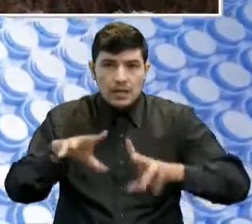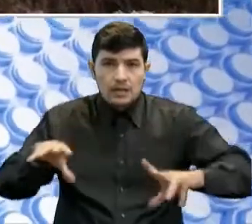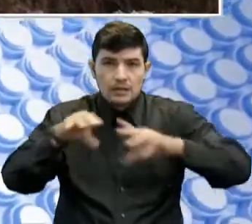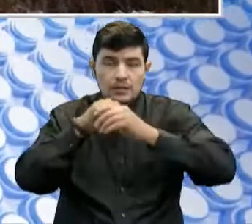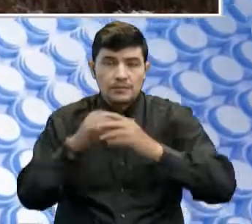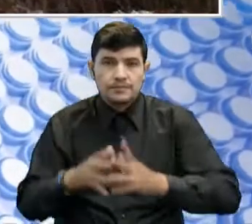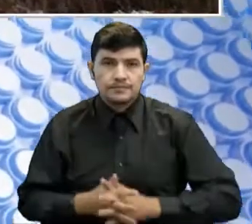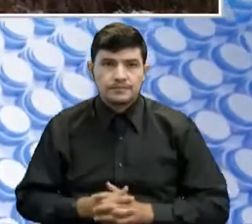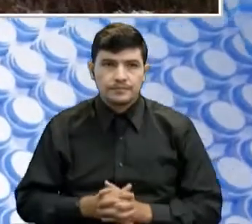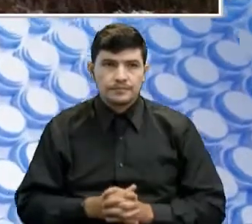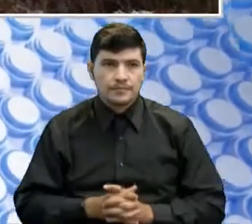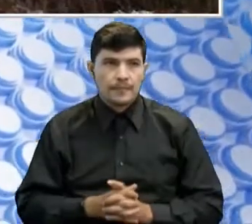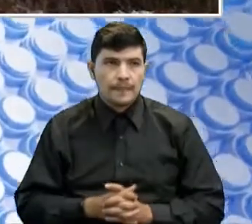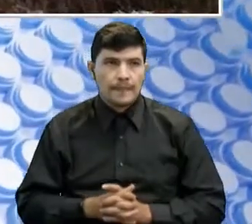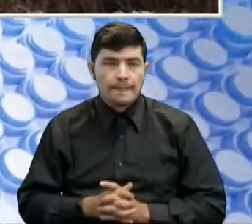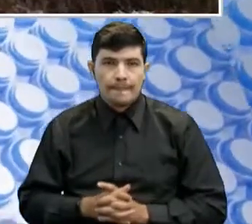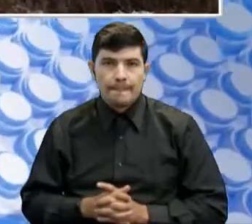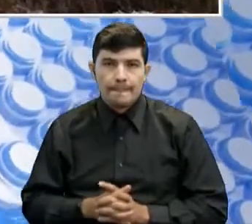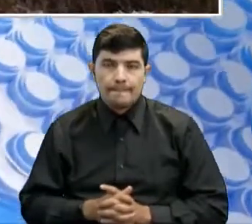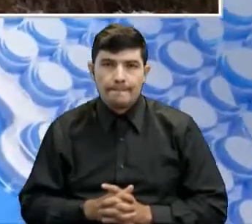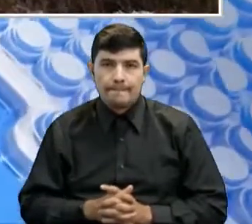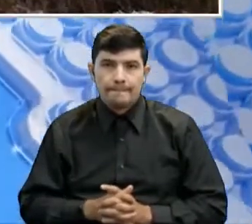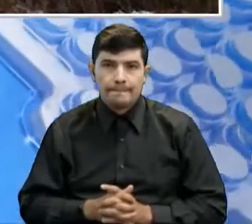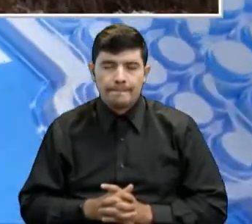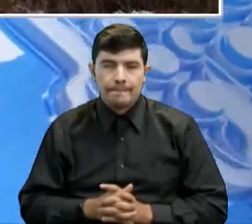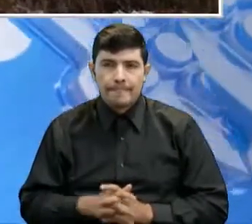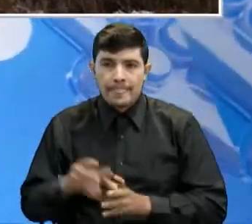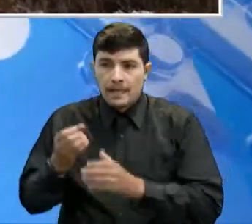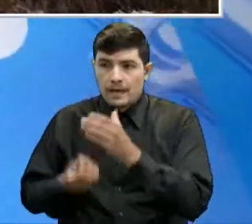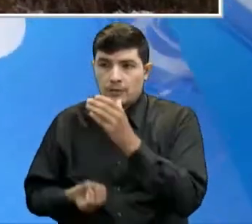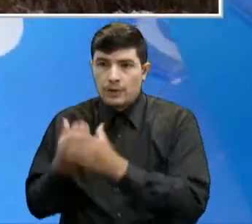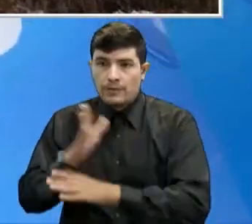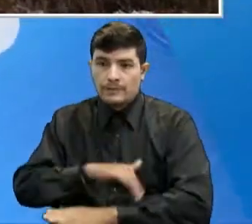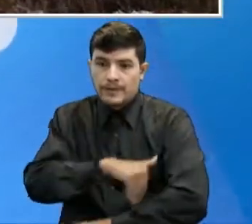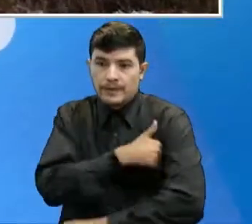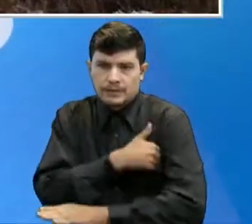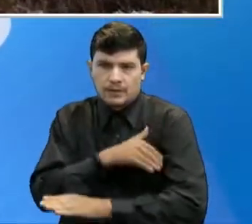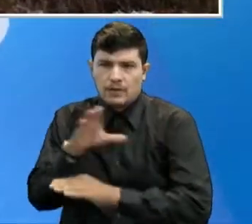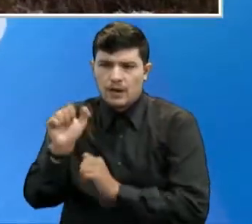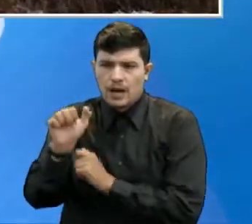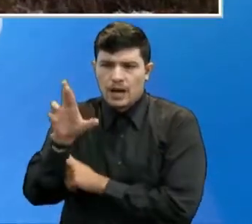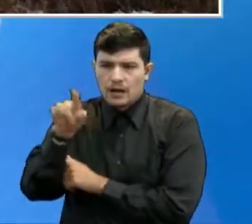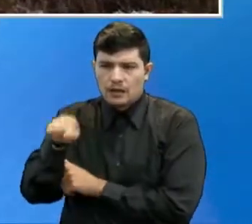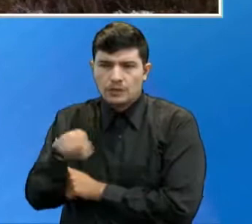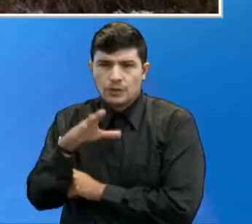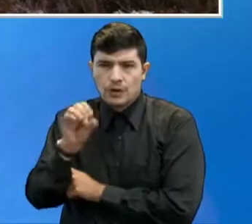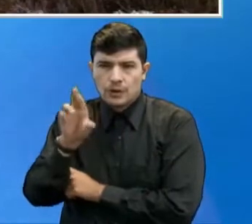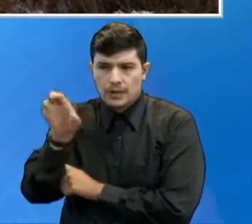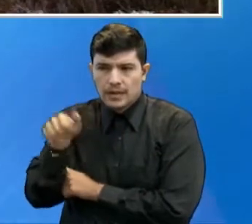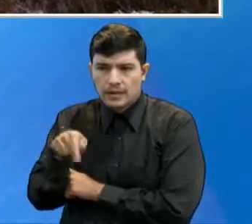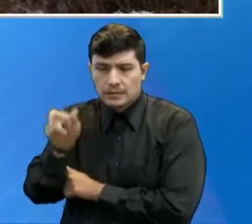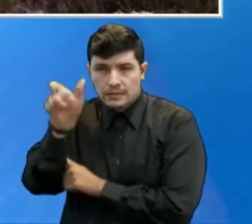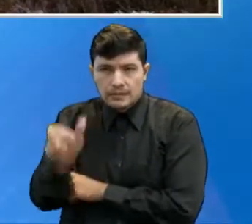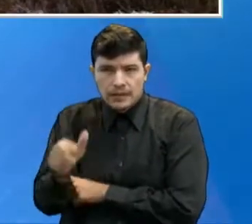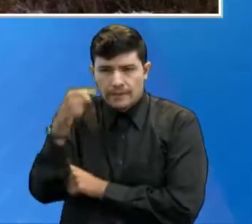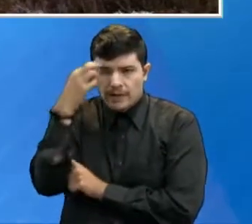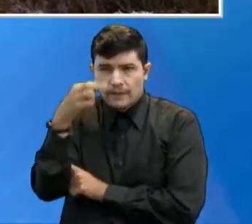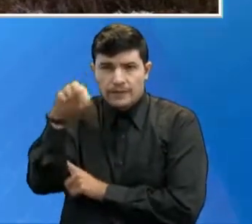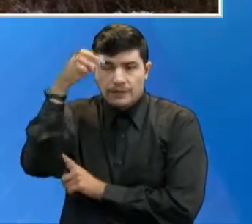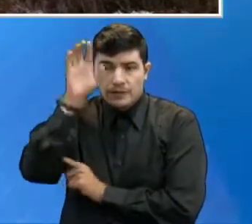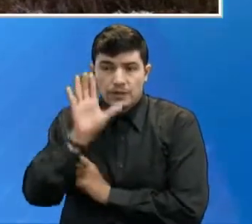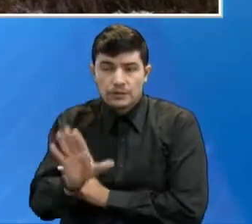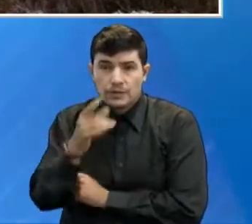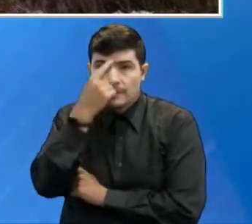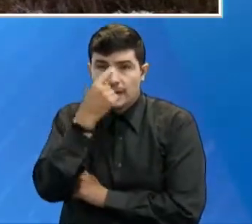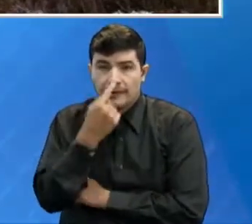en cuanto al nombramiento del nuevo ministro de Ambiente, Carlos Eduardo Correa Escap, salta a la vista que es un profesional con un perfil mucho